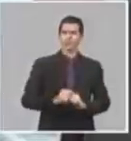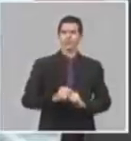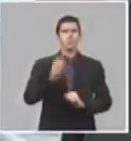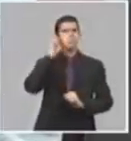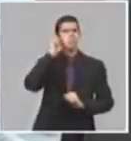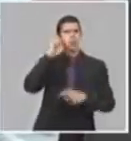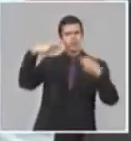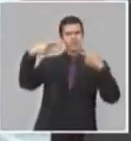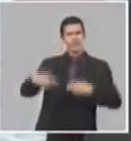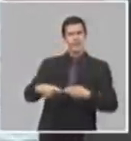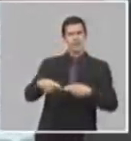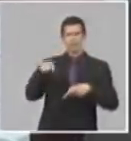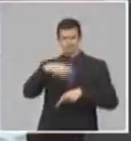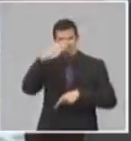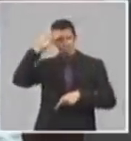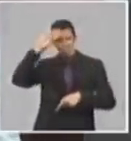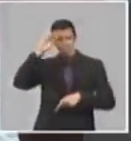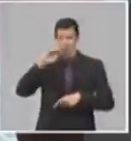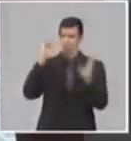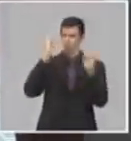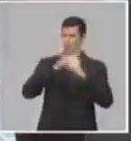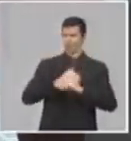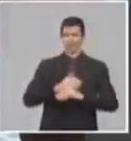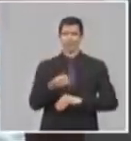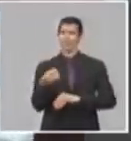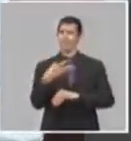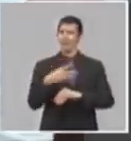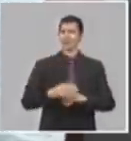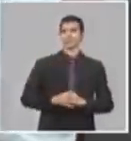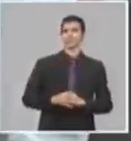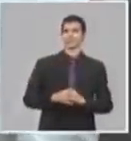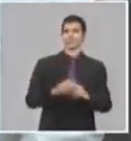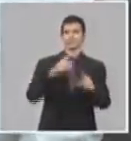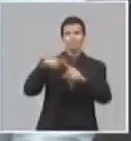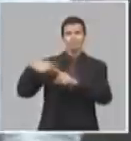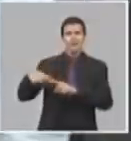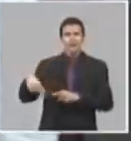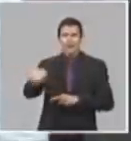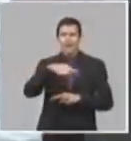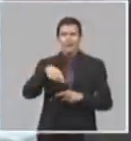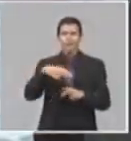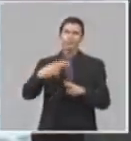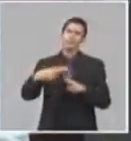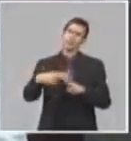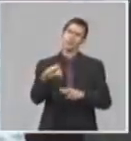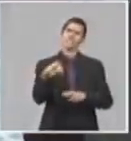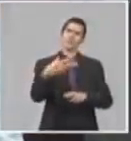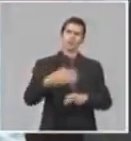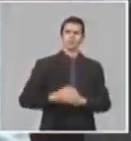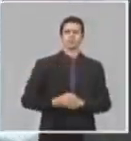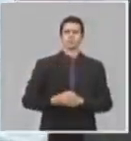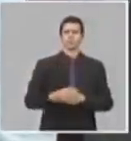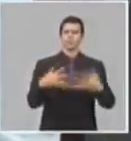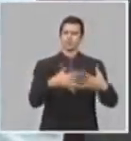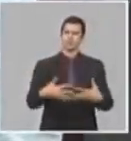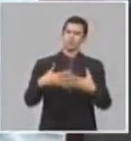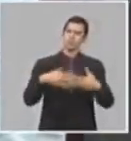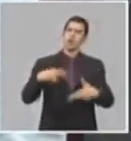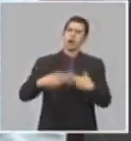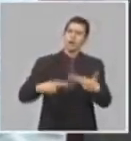la revolución en el poder ha enfrentado con indiscutibles progresos. Es importante